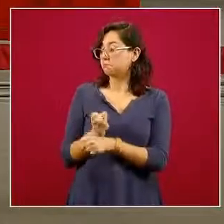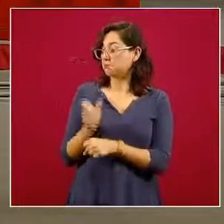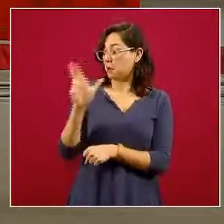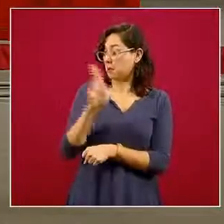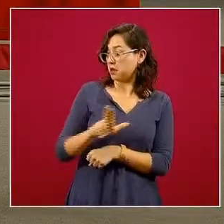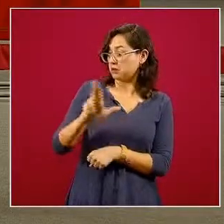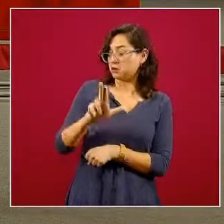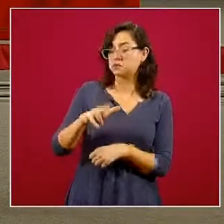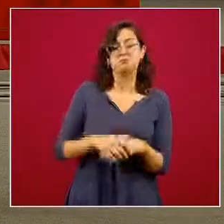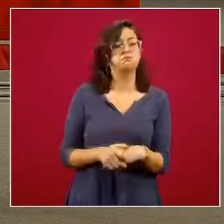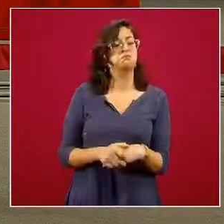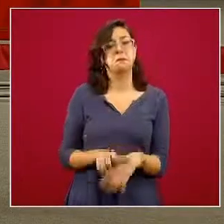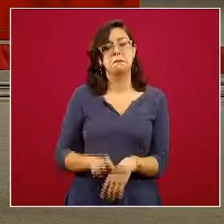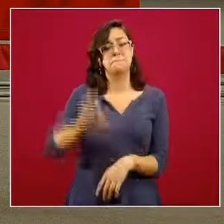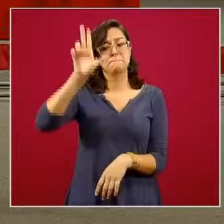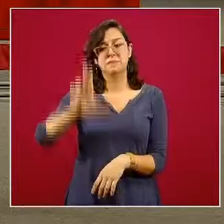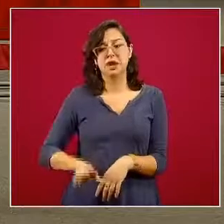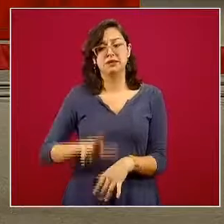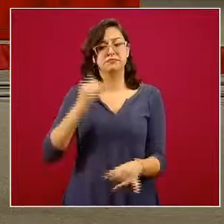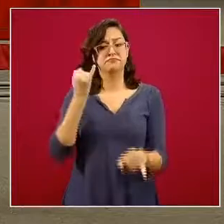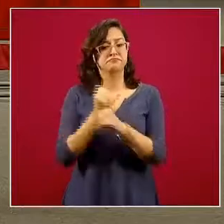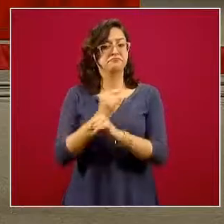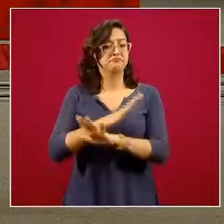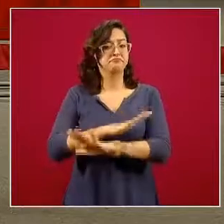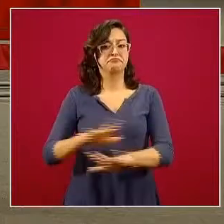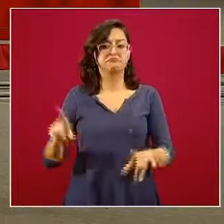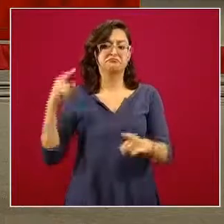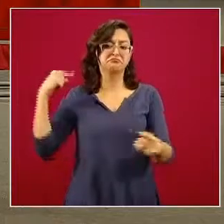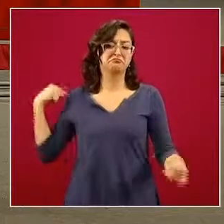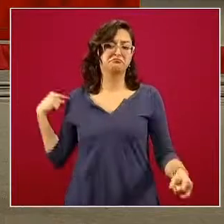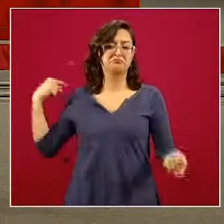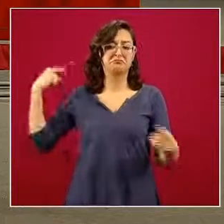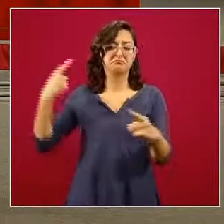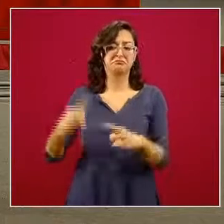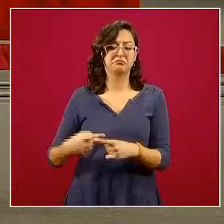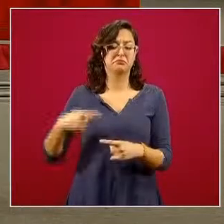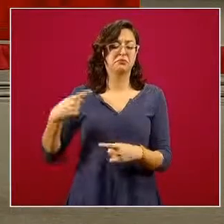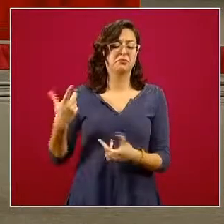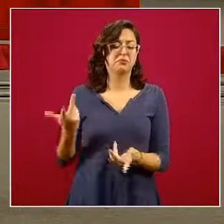presentamos? Todos los martes presentamos desde hace varias semanas.